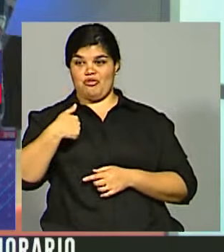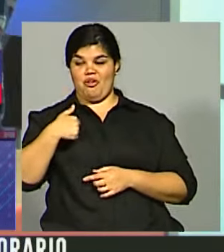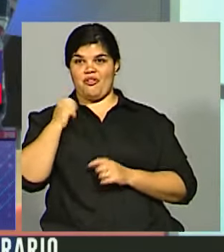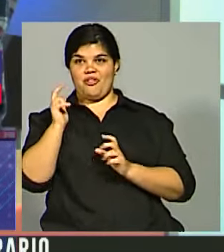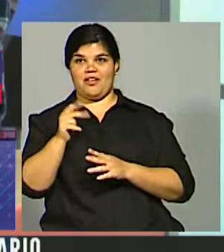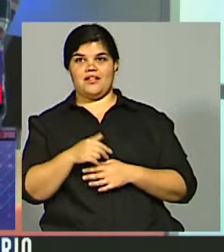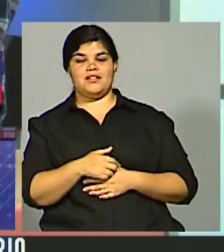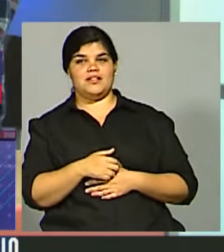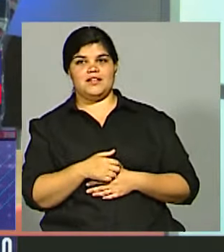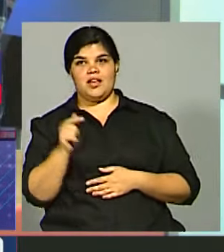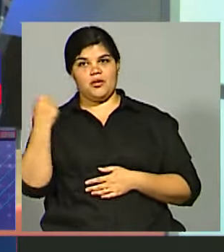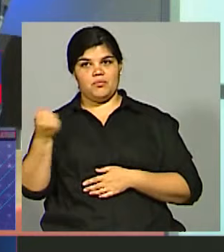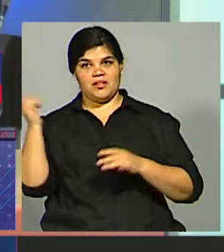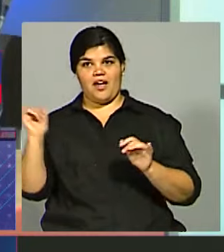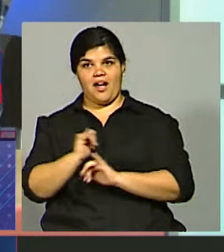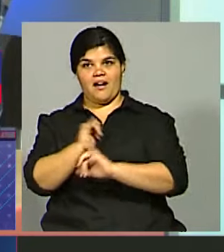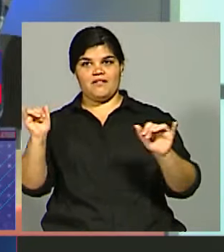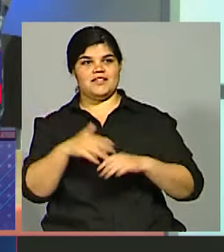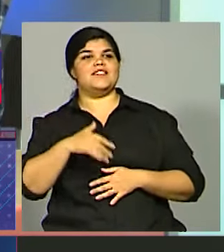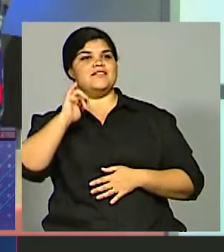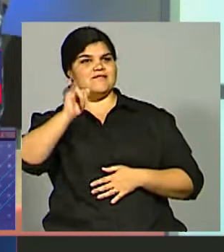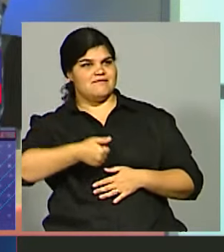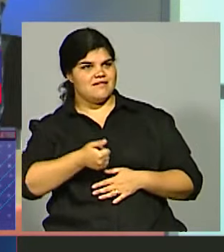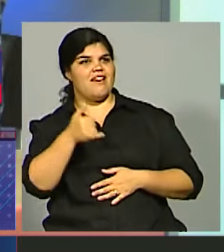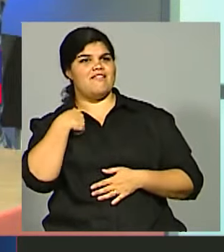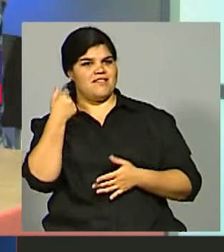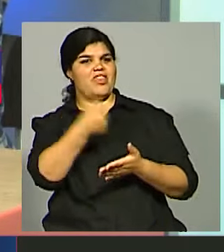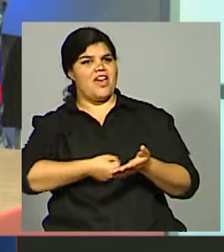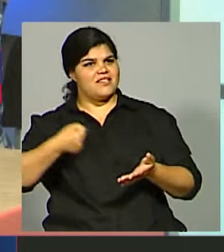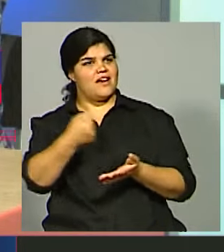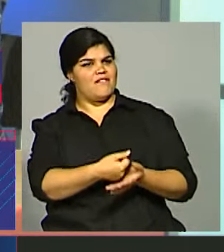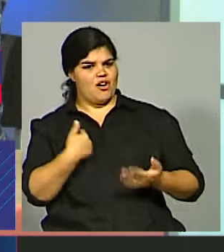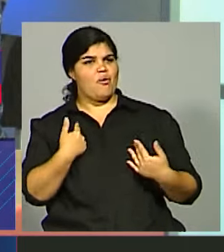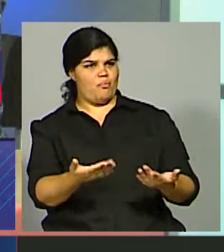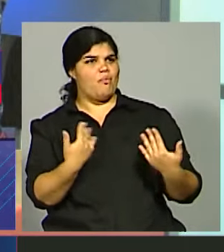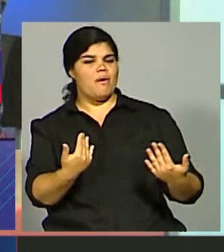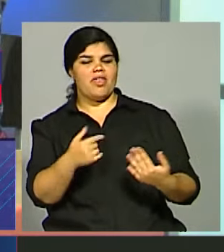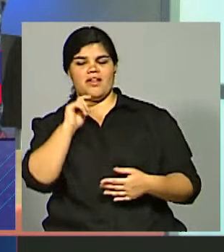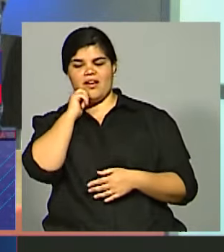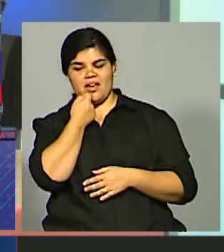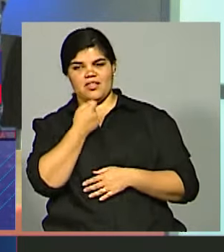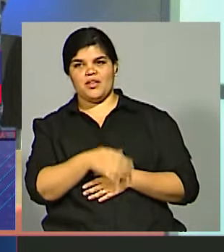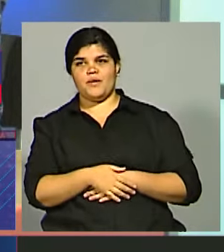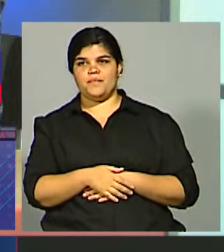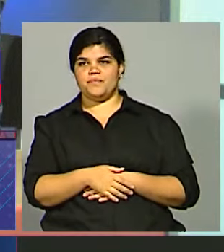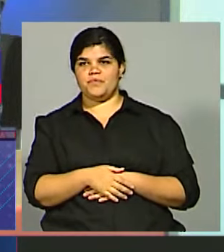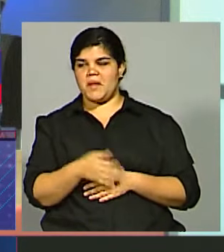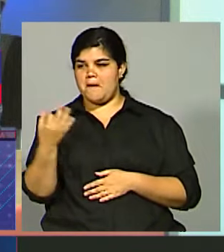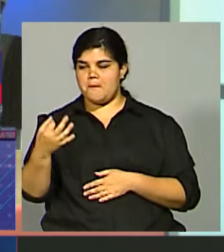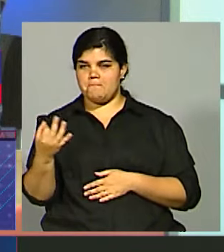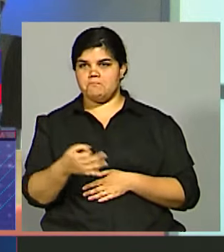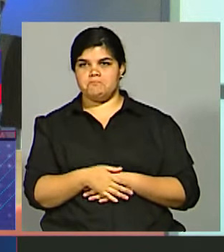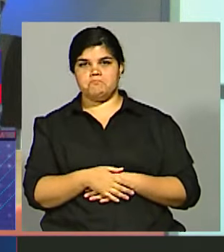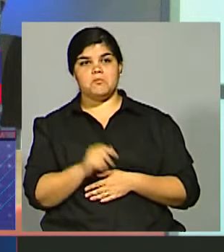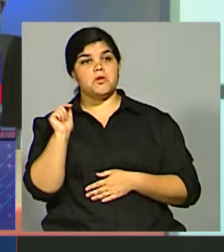¿viste? Tuve que sepa eso. Me animé a ese desafío. Sí, muy lindo, qué bueno, la verdad. Qué bueno. Bueno, en esta oportunidad venís